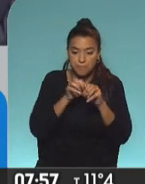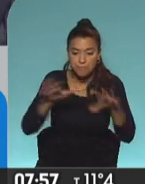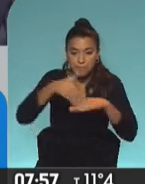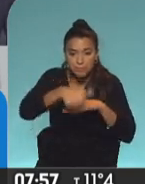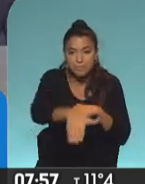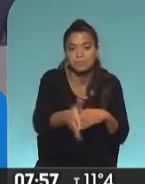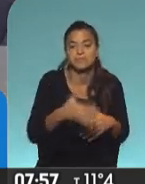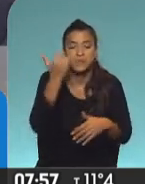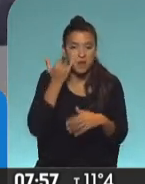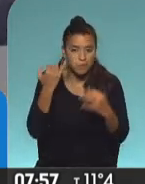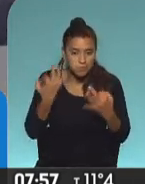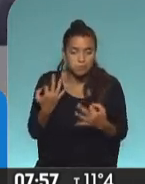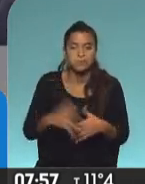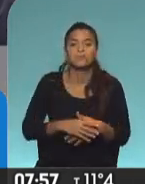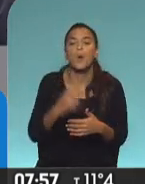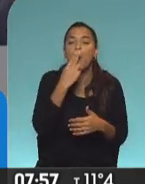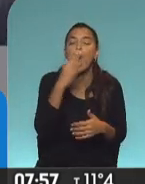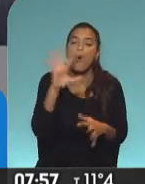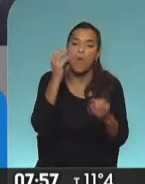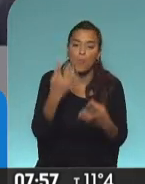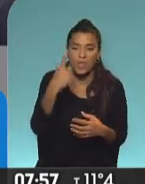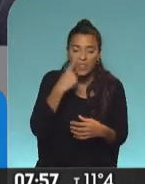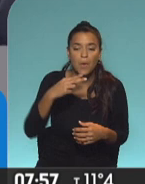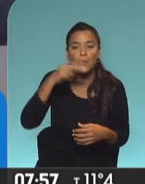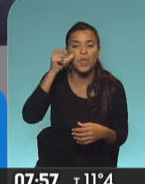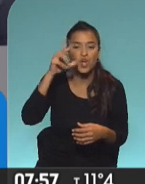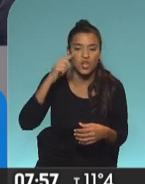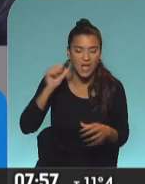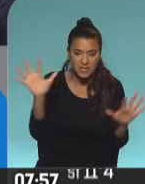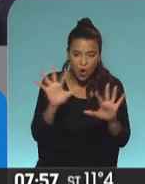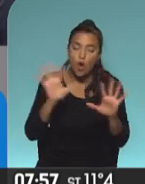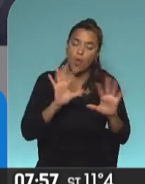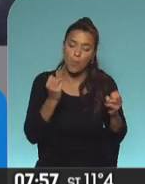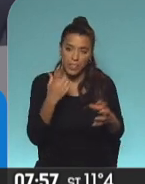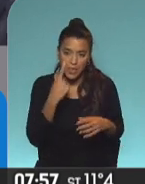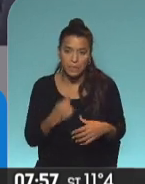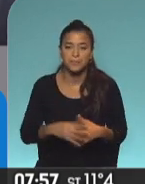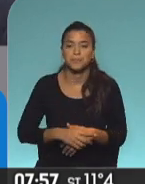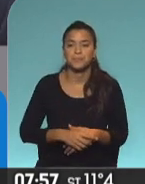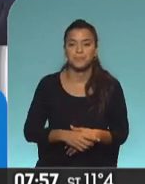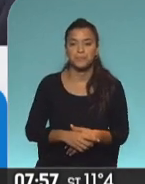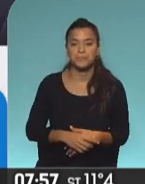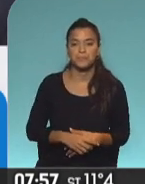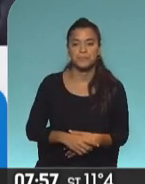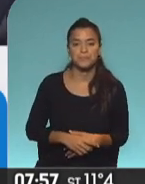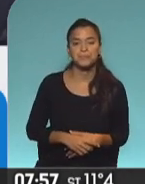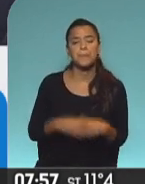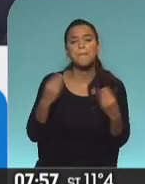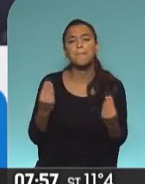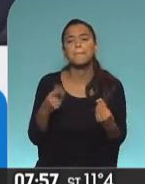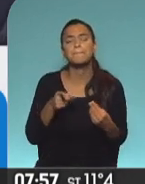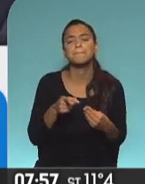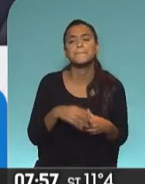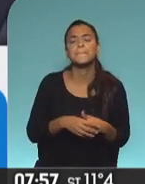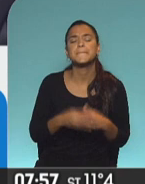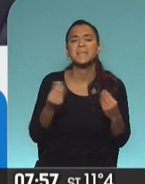nosotros la pospandemia. Arroyo, buen día. Verónica Urriola Beitia lo saluda. ¿Cómo le va? Muy bien, buen día. ¿Qué pasa con el